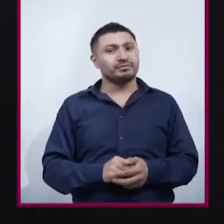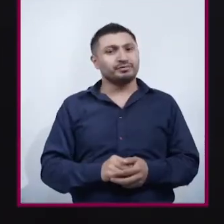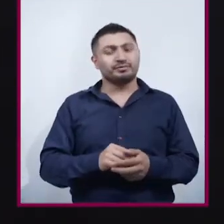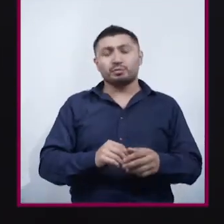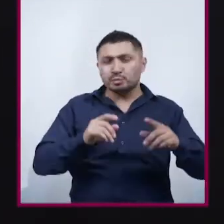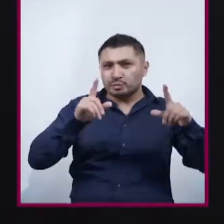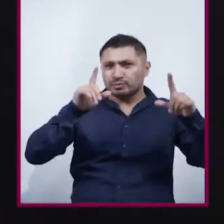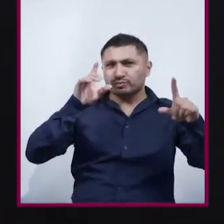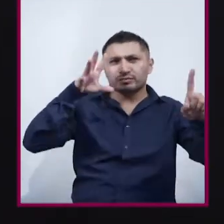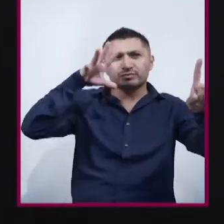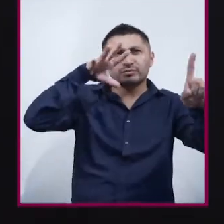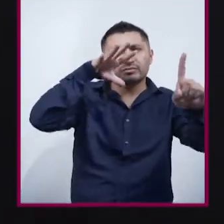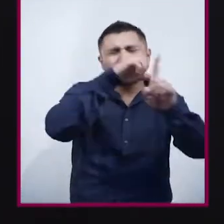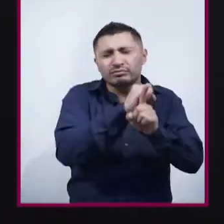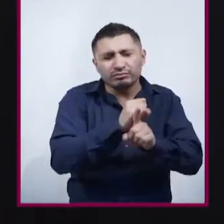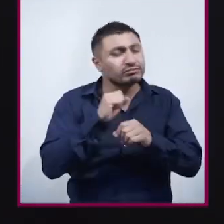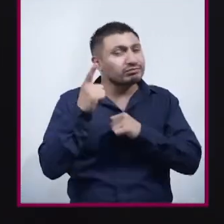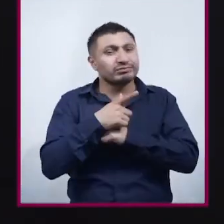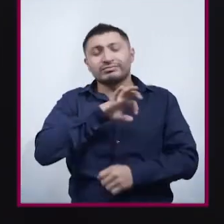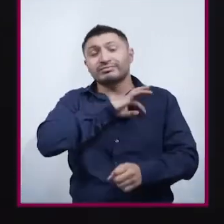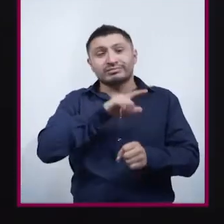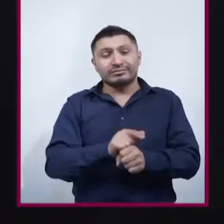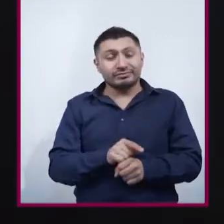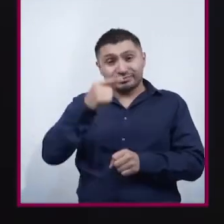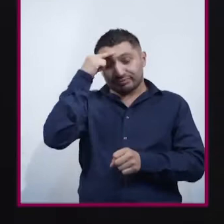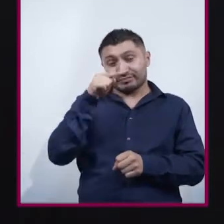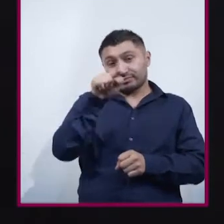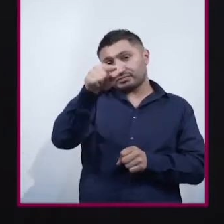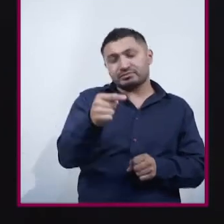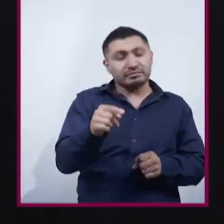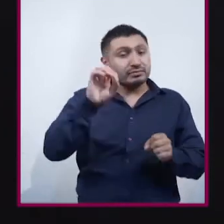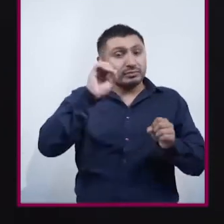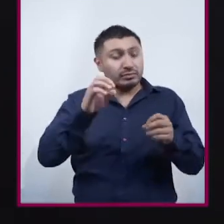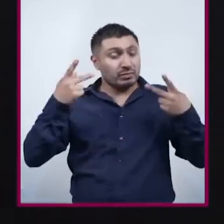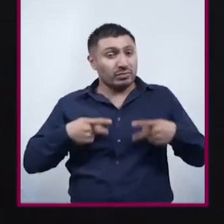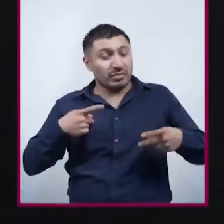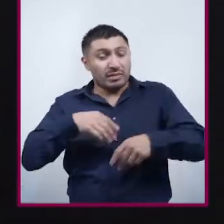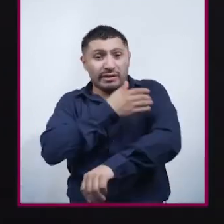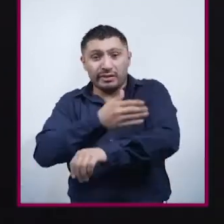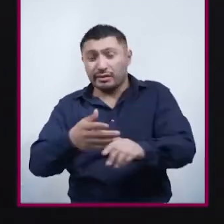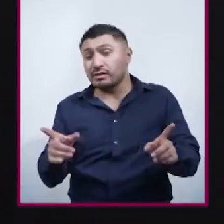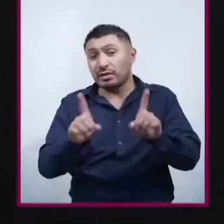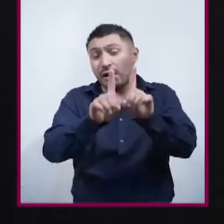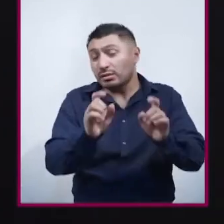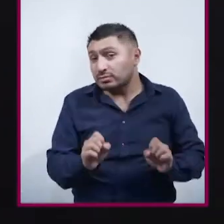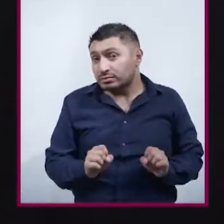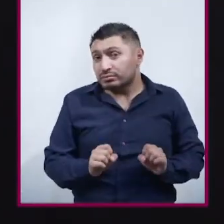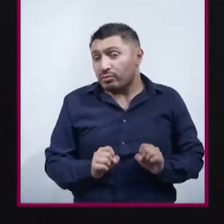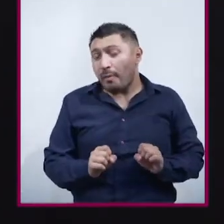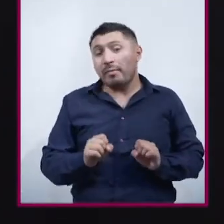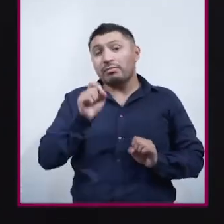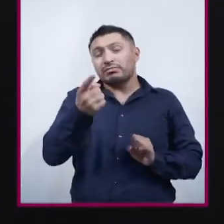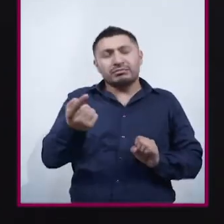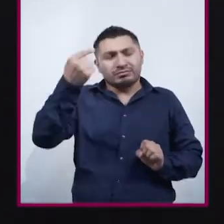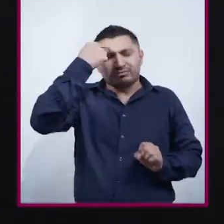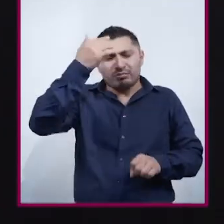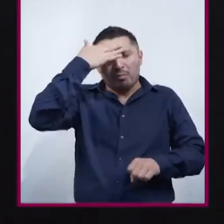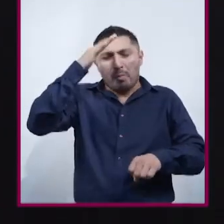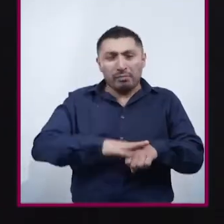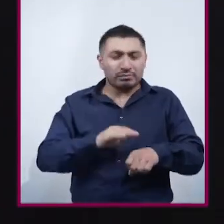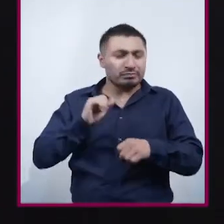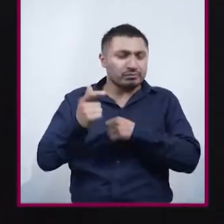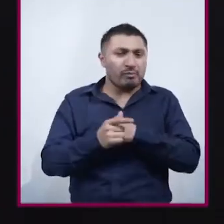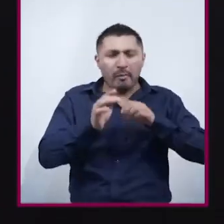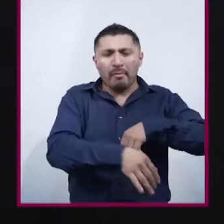¿En atrapar un instante que es especial para ti y para aquellas personas que te acompañan? ¿En guardar en tu memoria un lugar que te